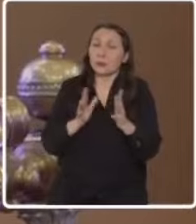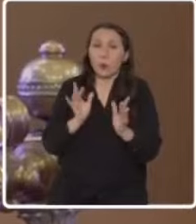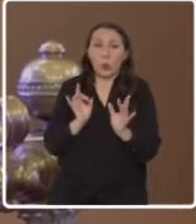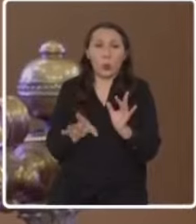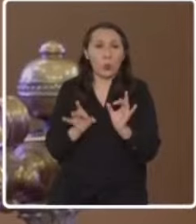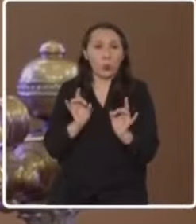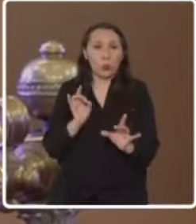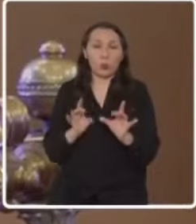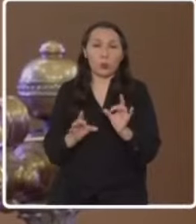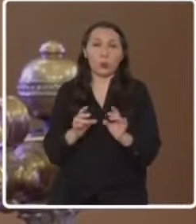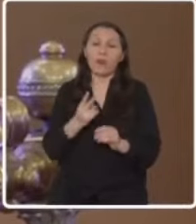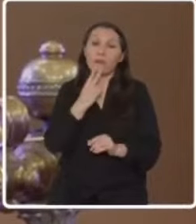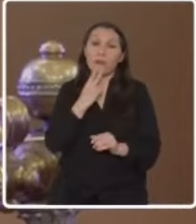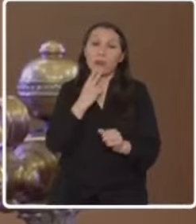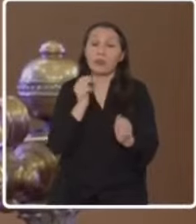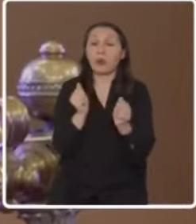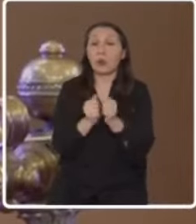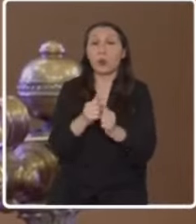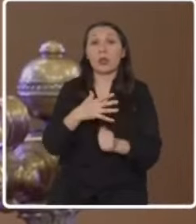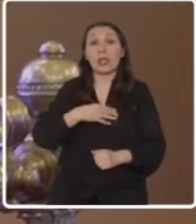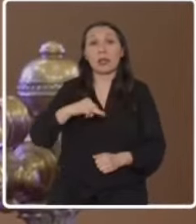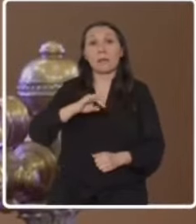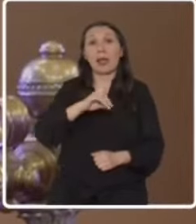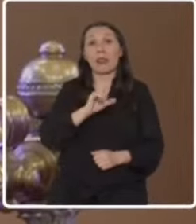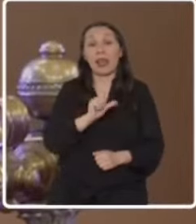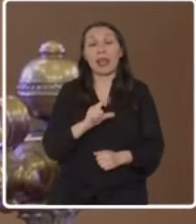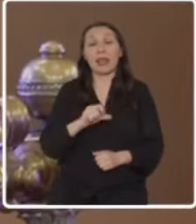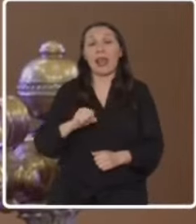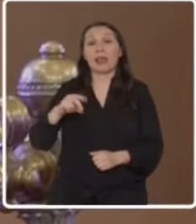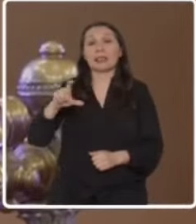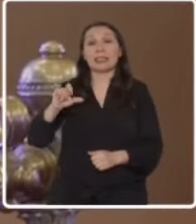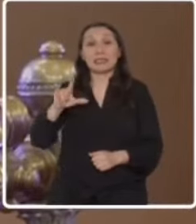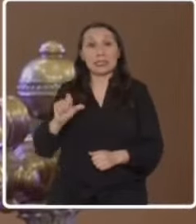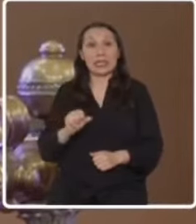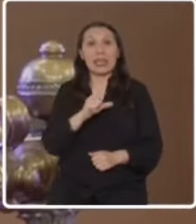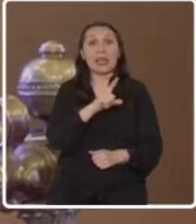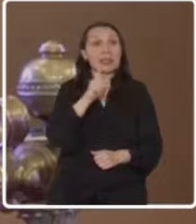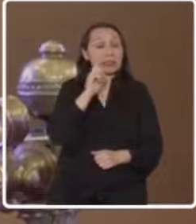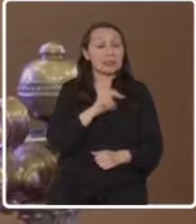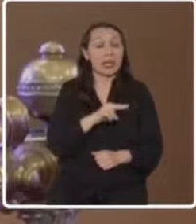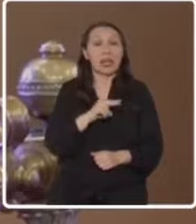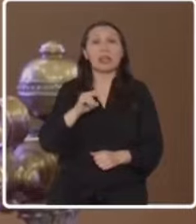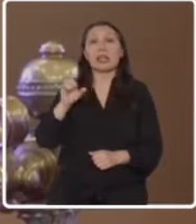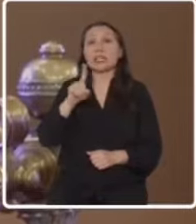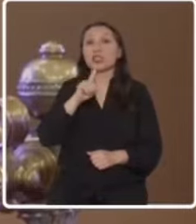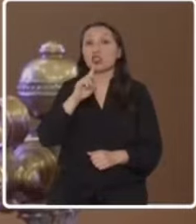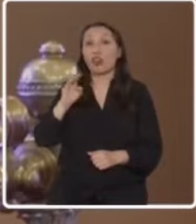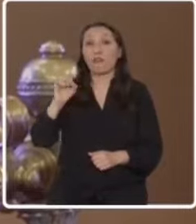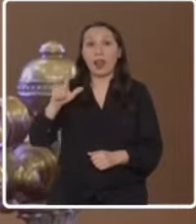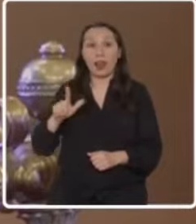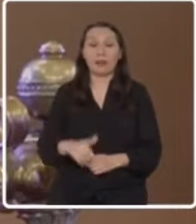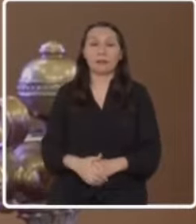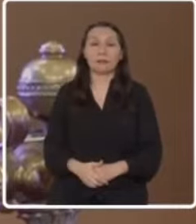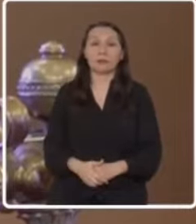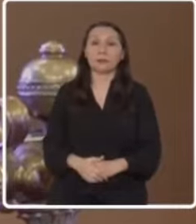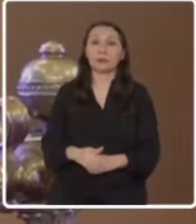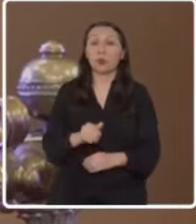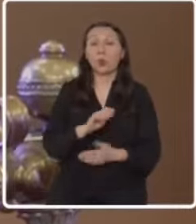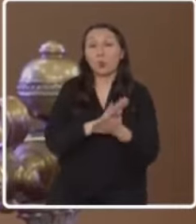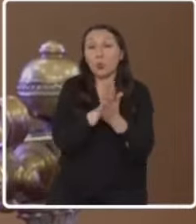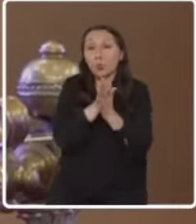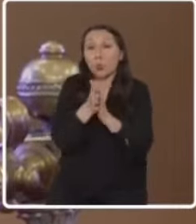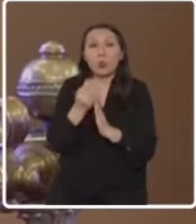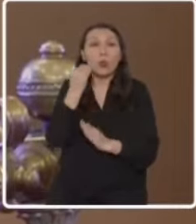doloroso que vive junto a sus hijos Magdalena, Cecilia, Sebastián y Cristóbal. También a todos